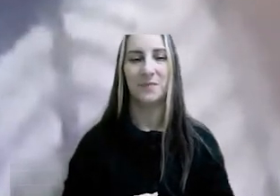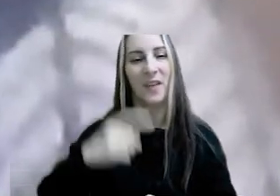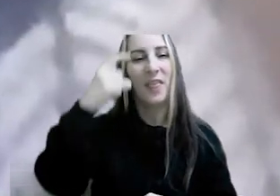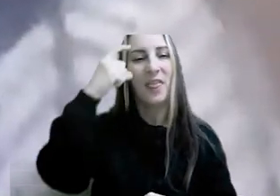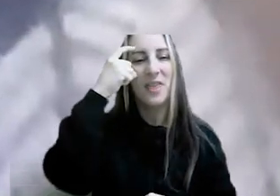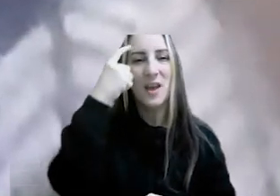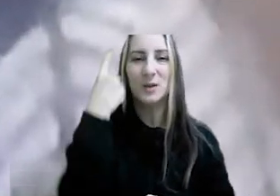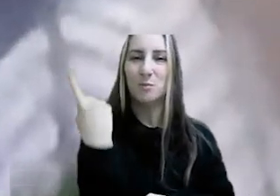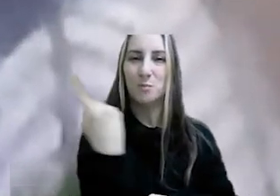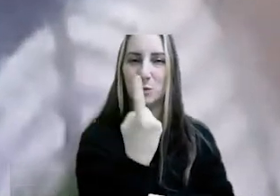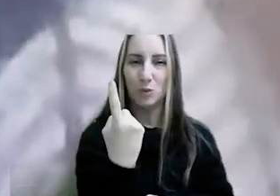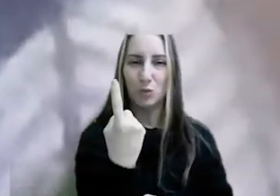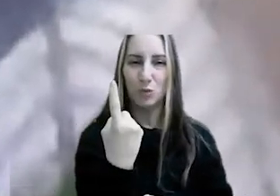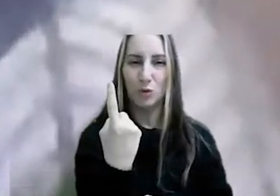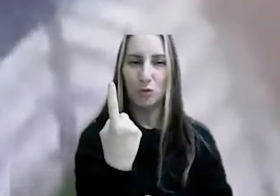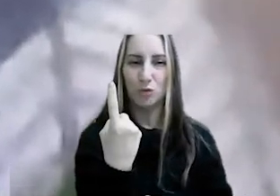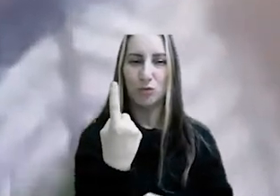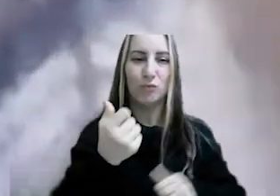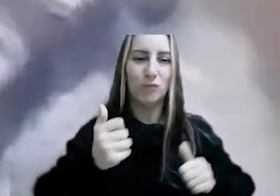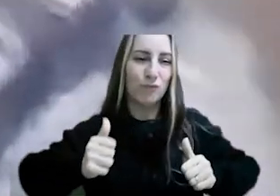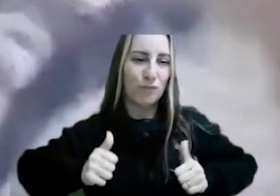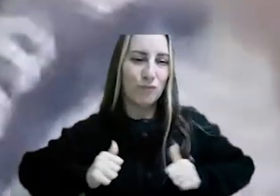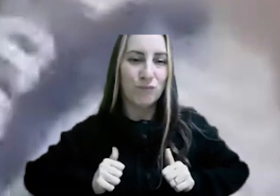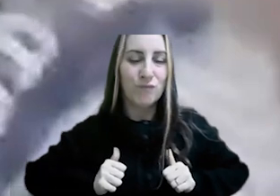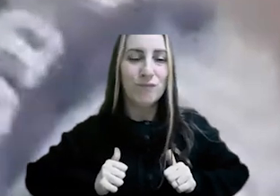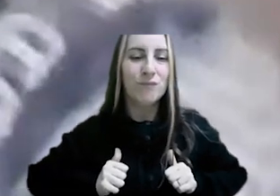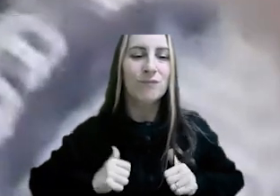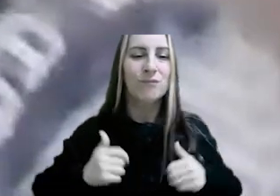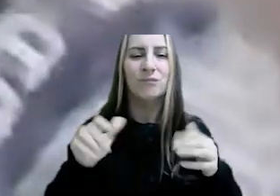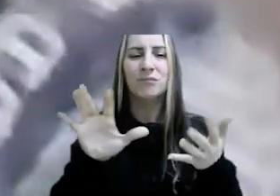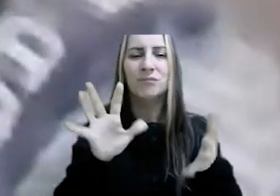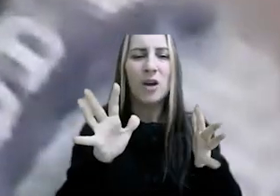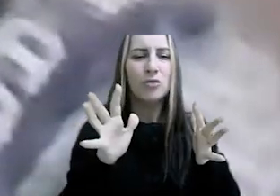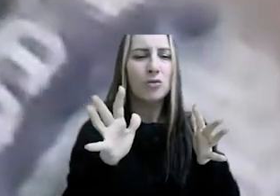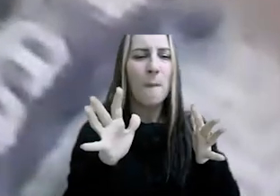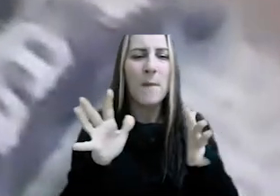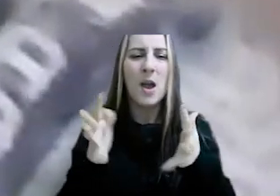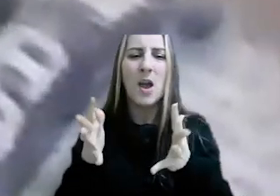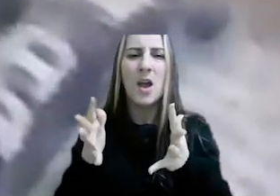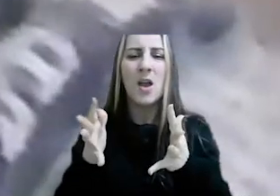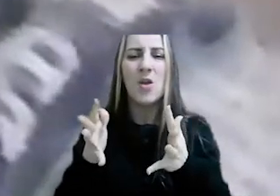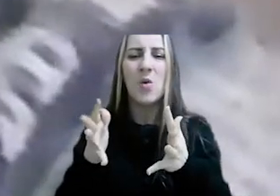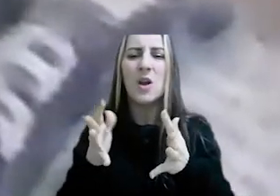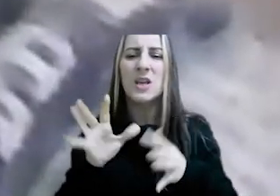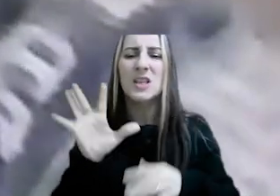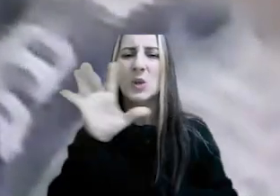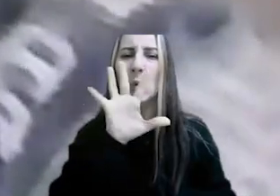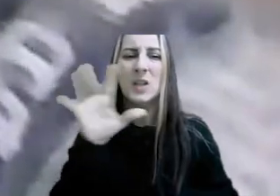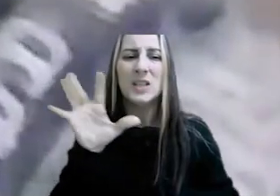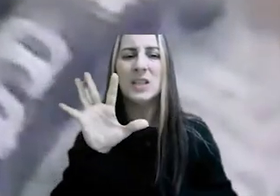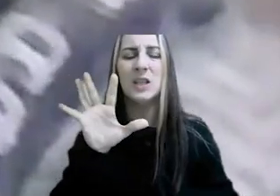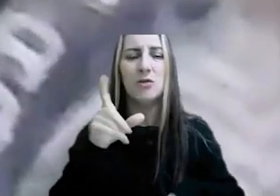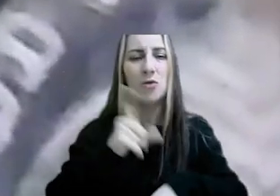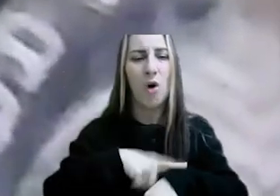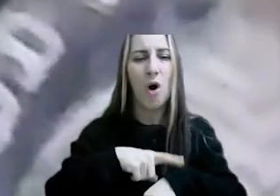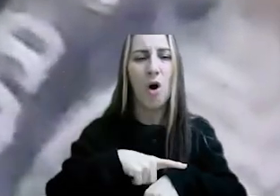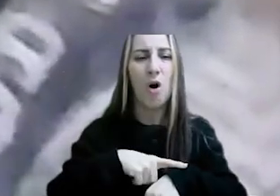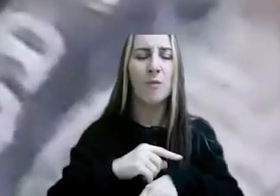minutitos de break y bueno, más o menos, a ver, son 18:55 en mi reloj, bueno,